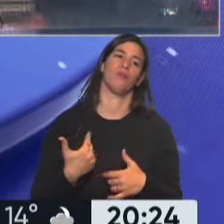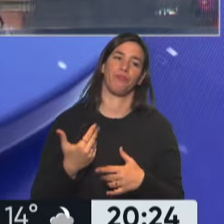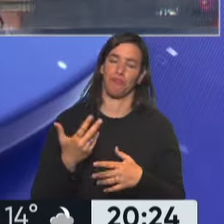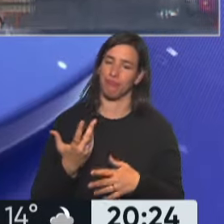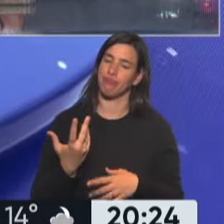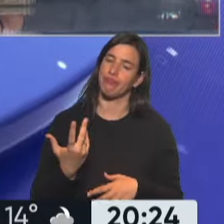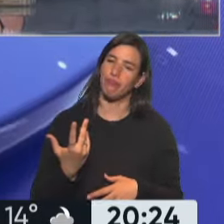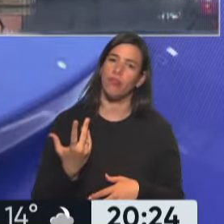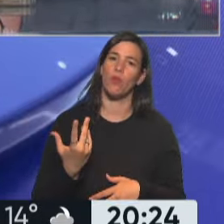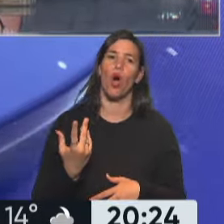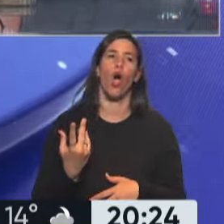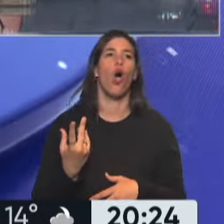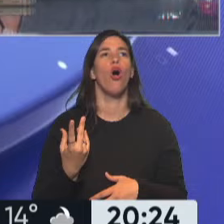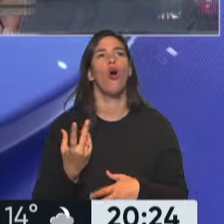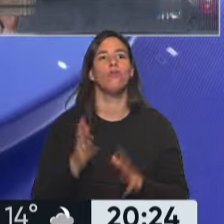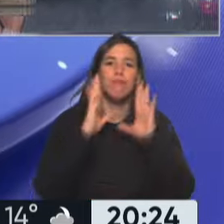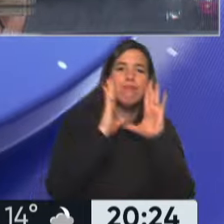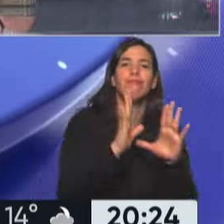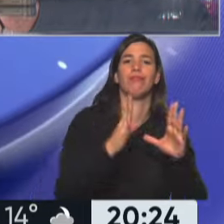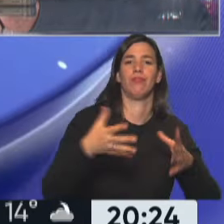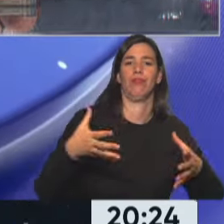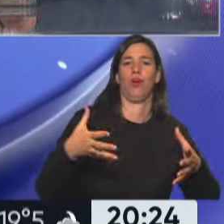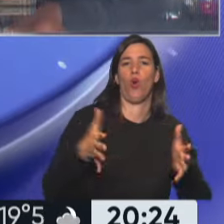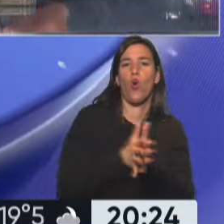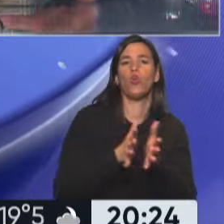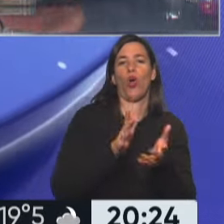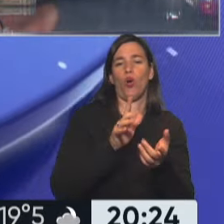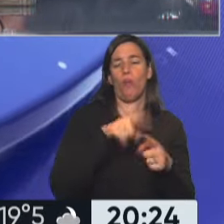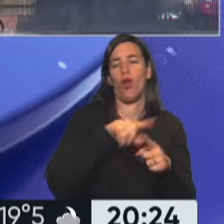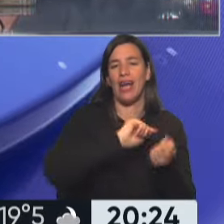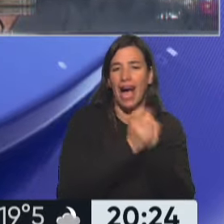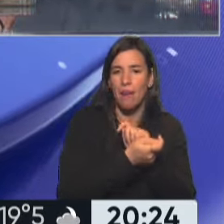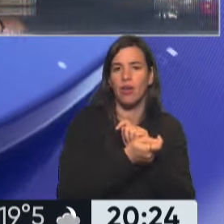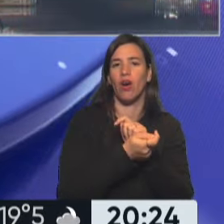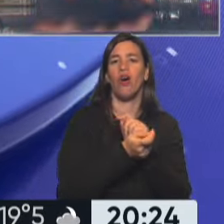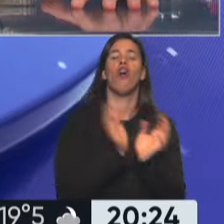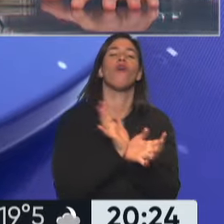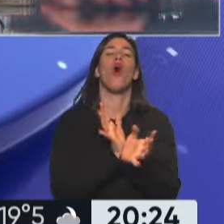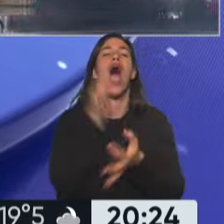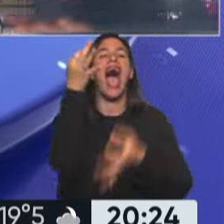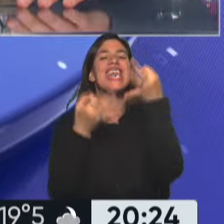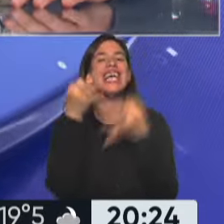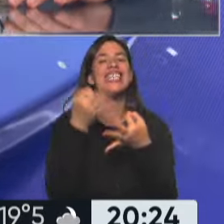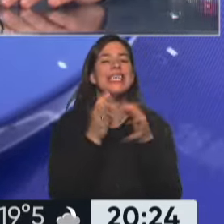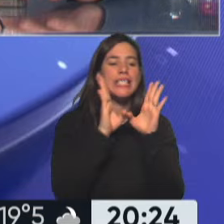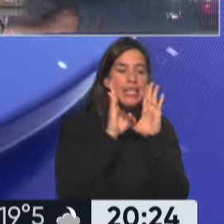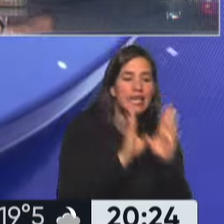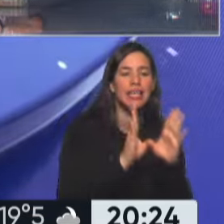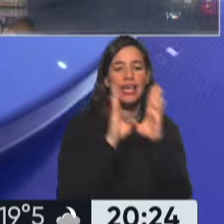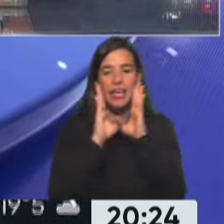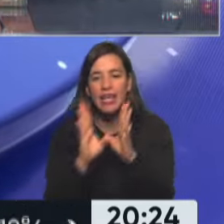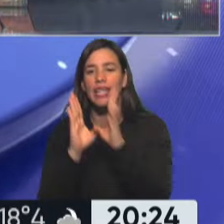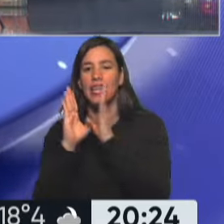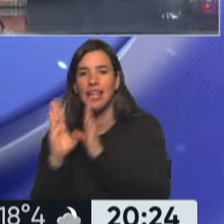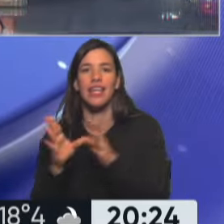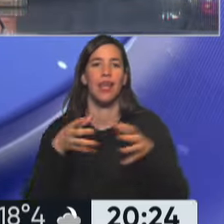Juntos por el cambio no digo porque hay que analizarlo bloque por bloque o por lo menos partido por partido el Pro por un lado el radicalismo por el otro pero